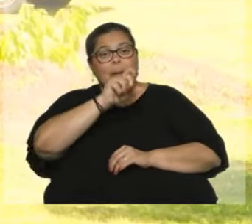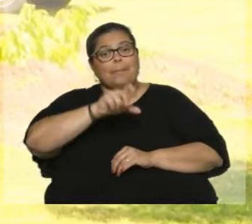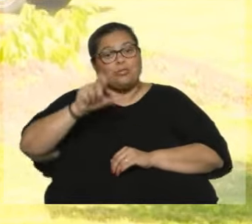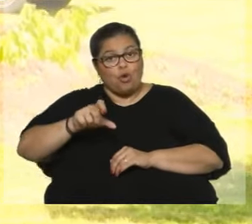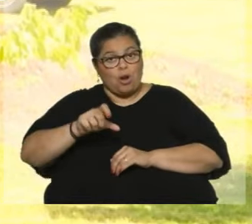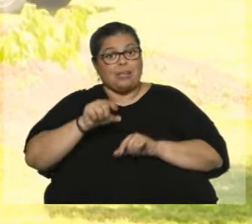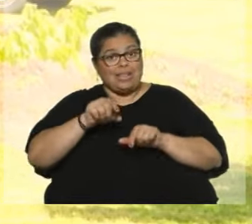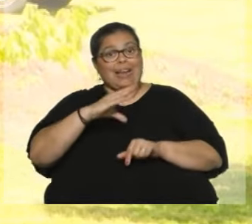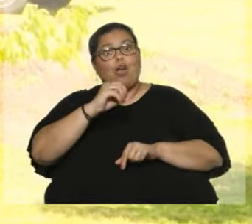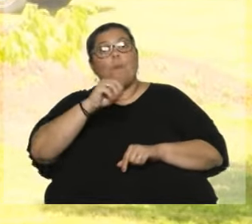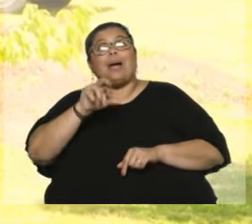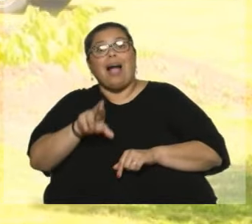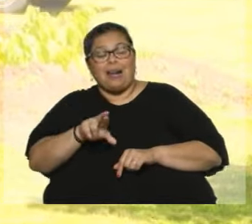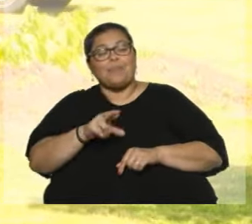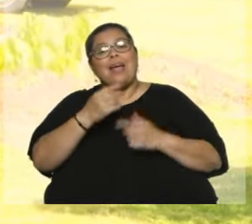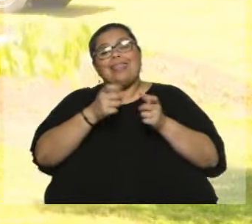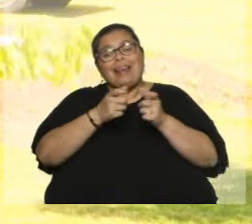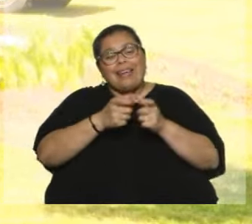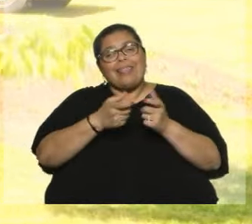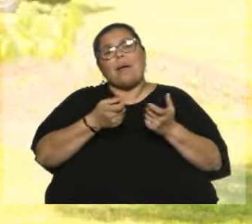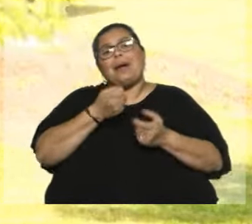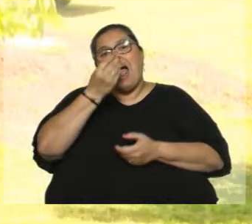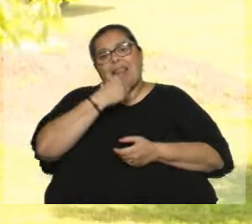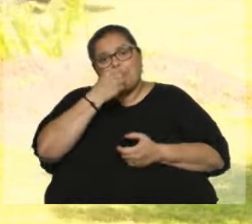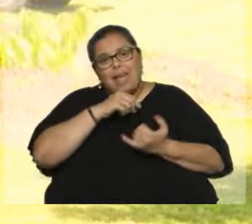de asistencia alimentaria y asistencia para